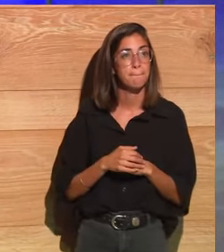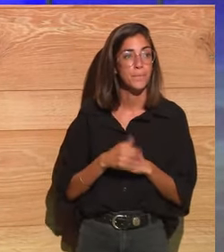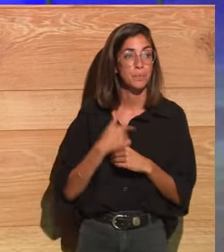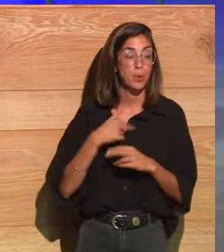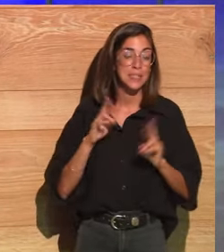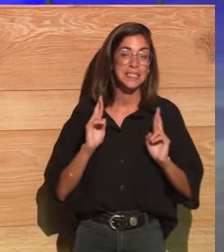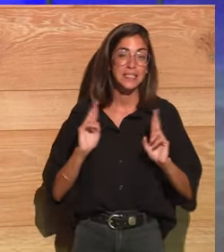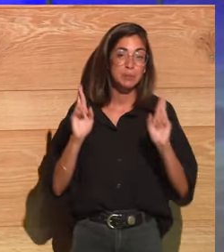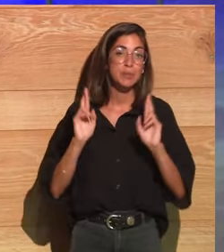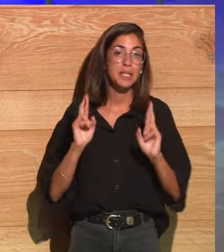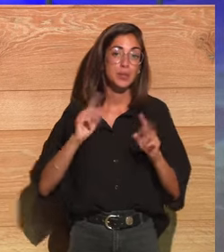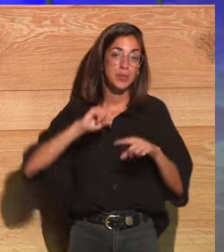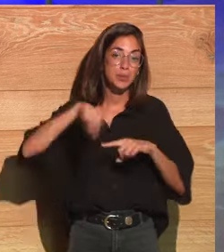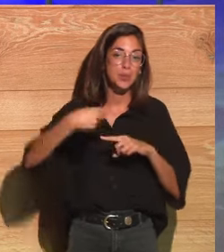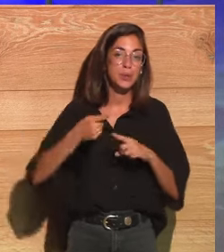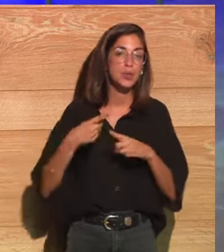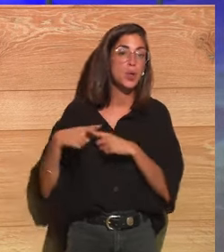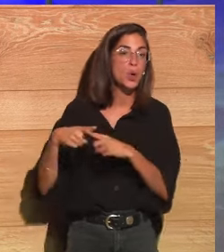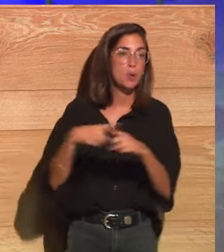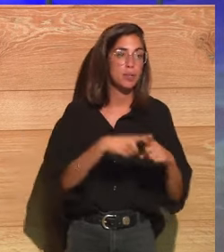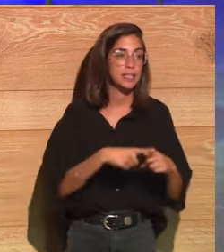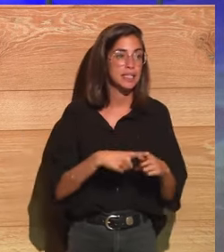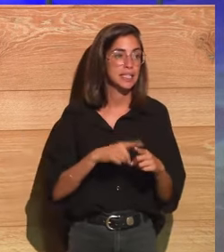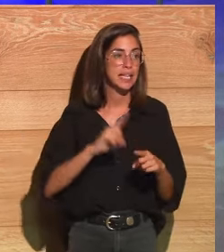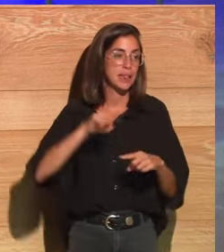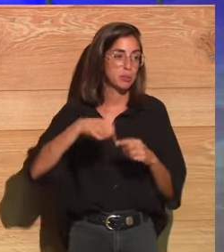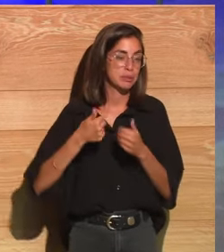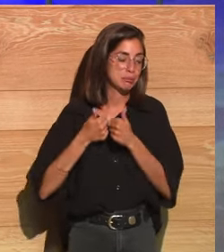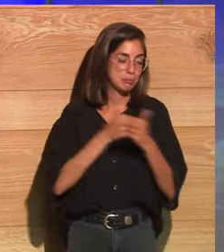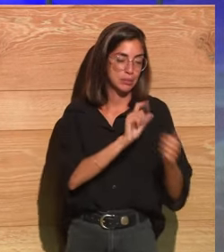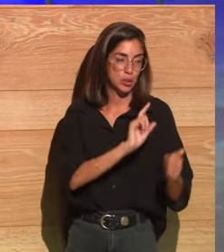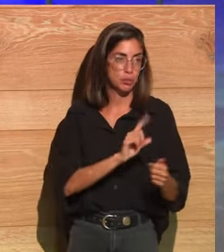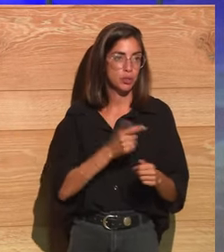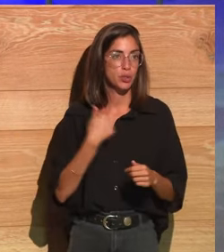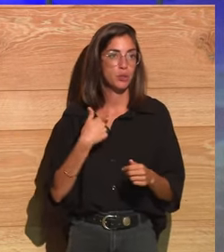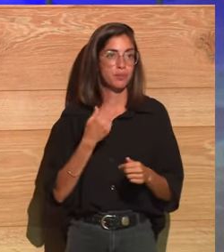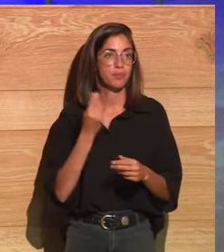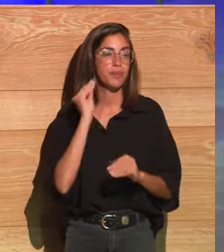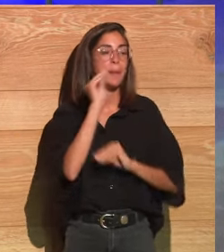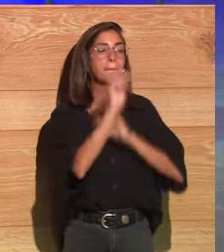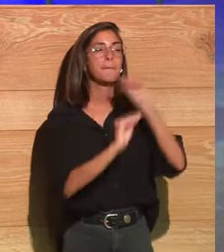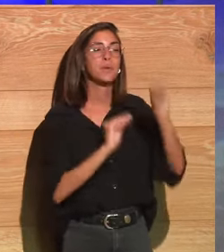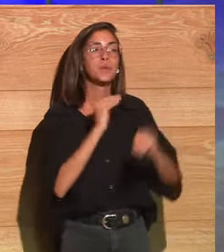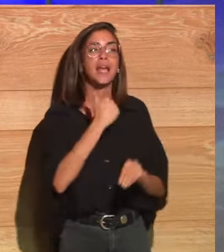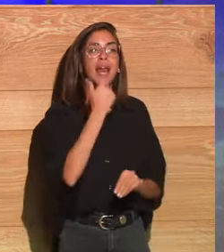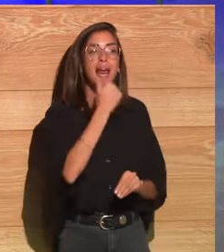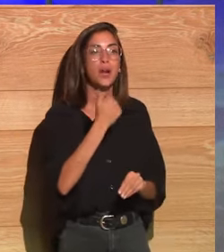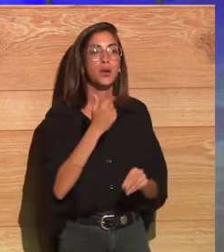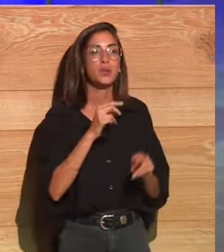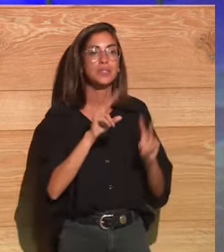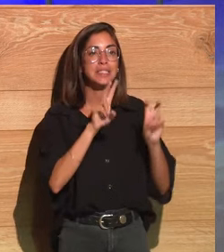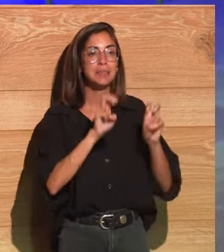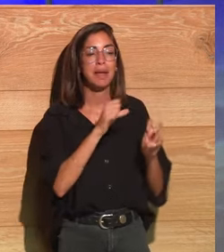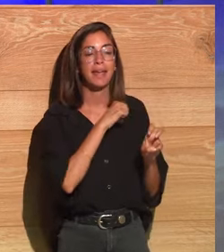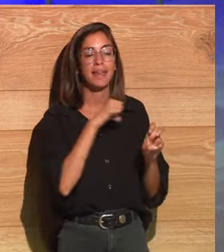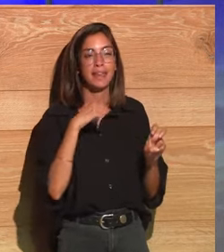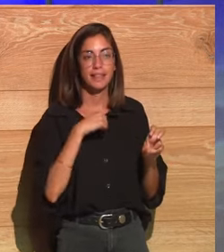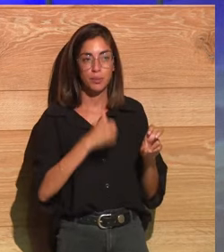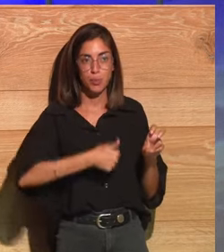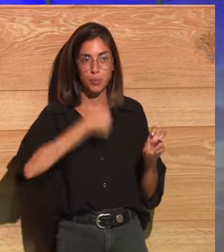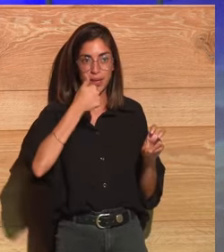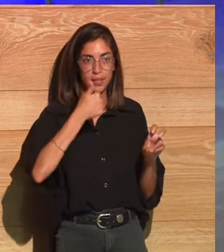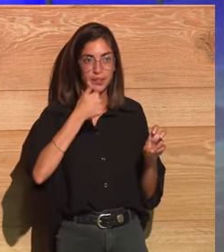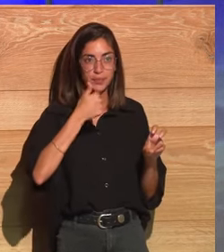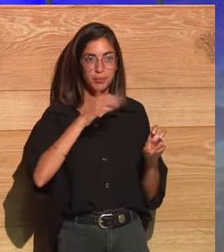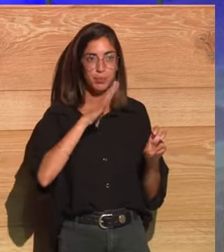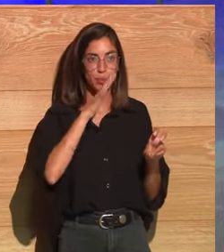Espero poder compartir y luego si no, tú no me sigas, ¿vale? Pero antes te hacía una pregunta que era más de rango íntimo, que era, pues,